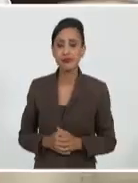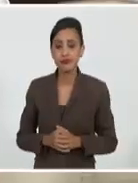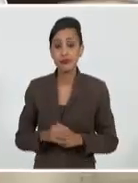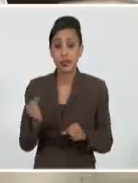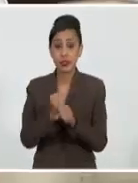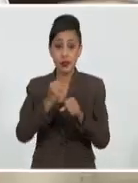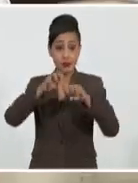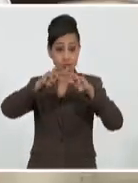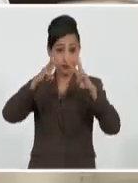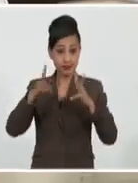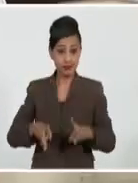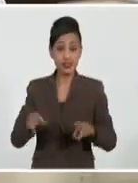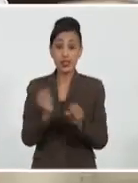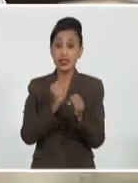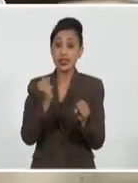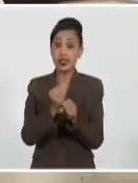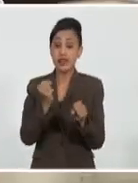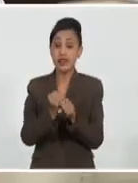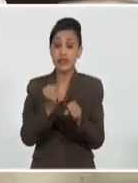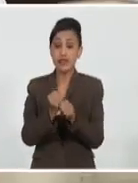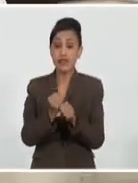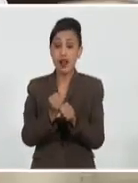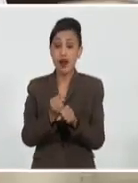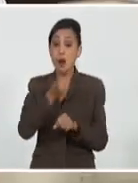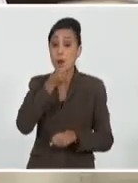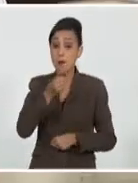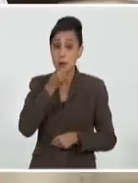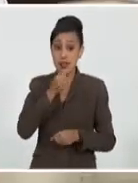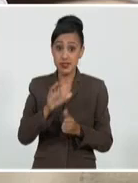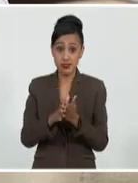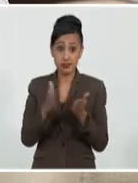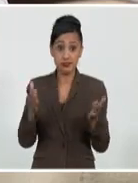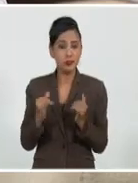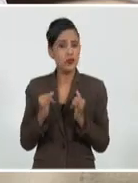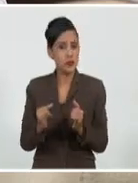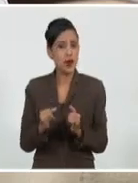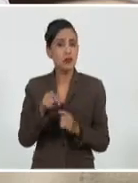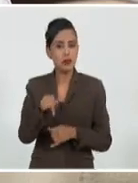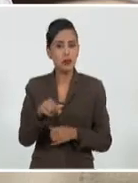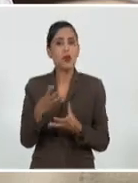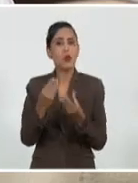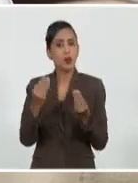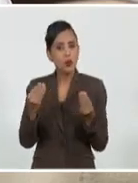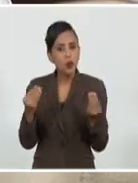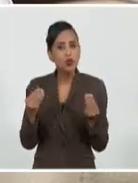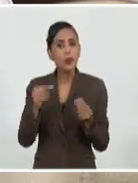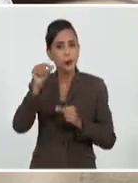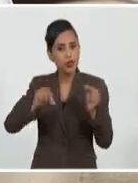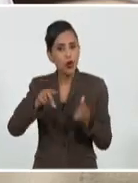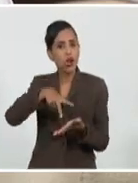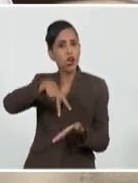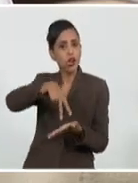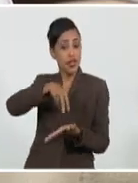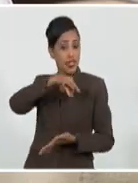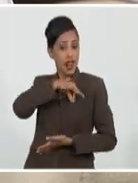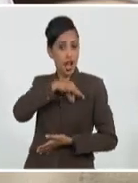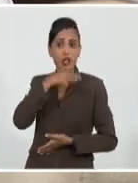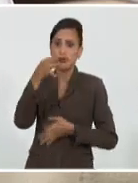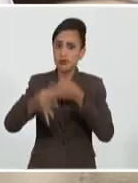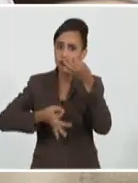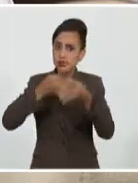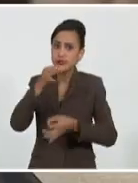labor de la prensa para informar de manera objetiva y esclarecedora concitó varias intervenciones de los delegados, entendiendo